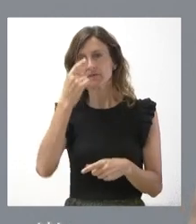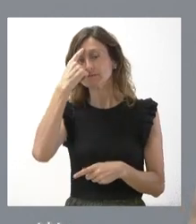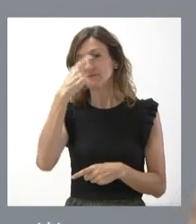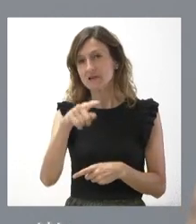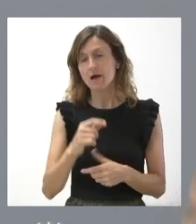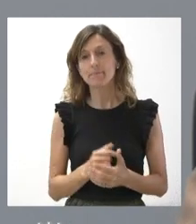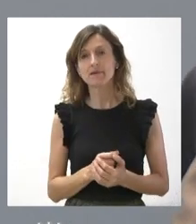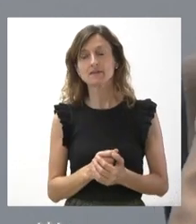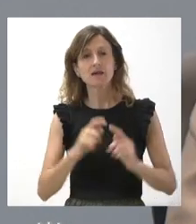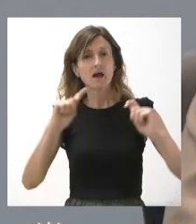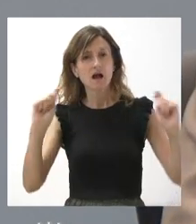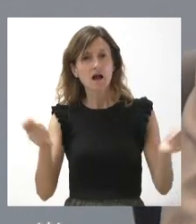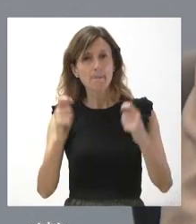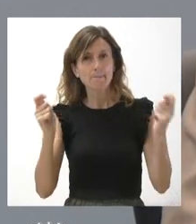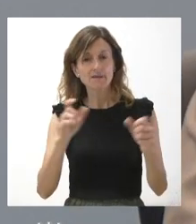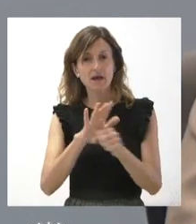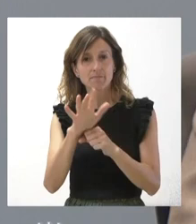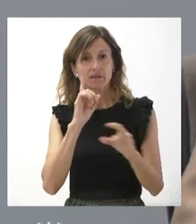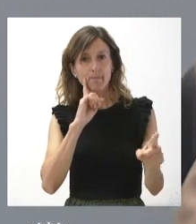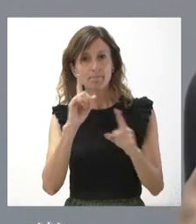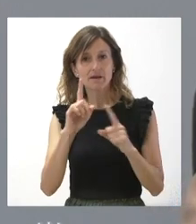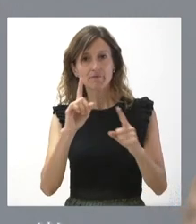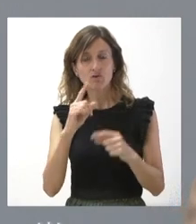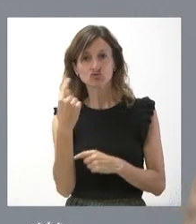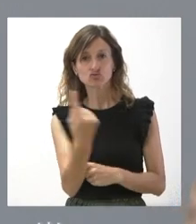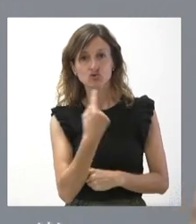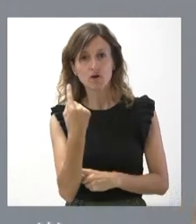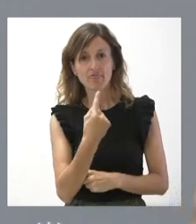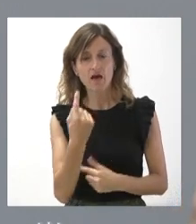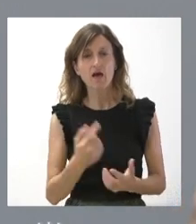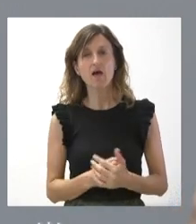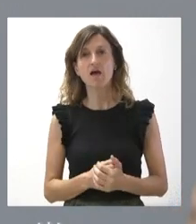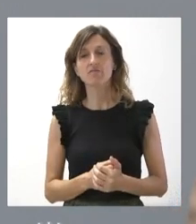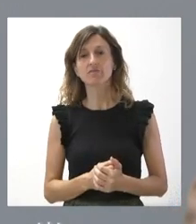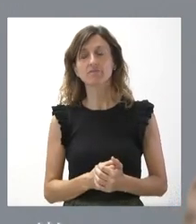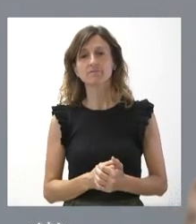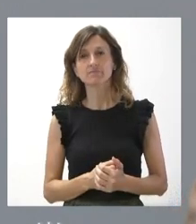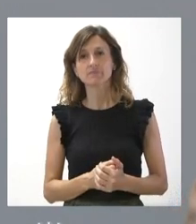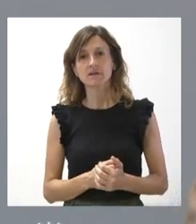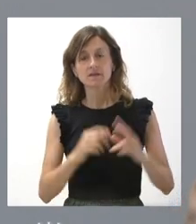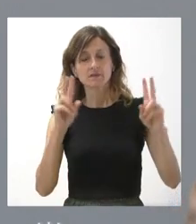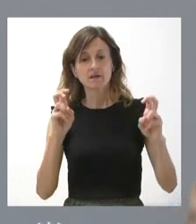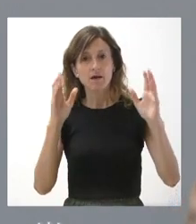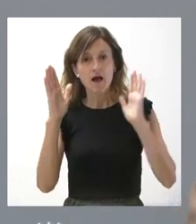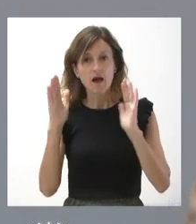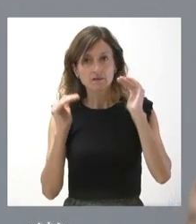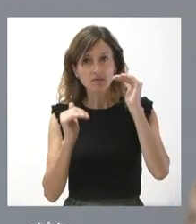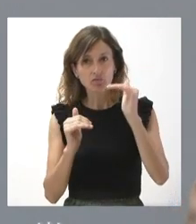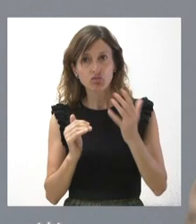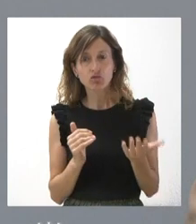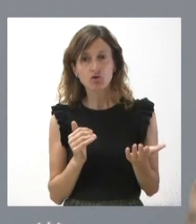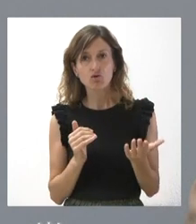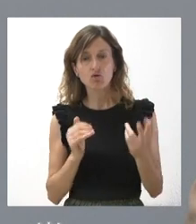tenemos campañas en el ámbito de la prevención de la soledad no deseada, en el ámbito de la atención a